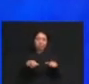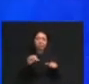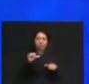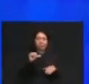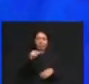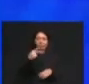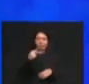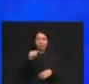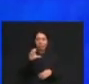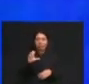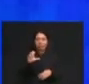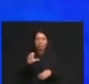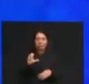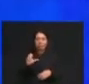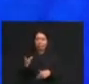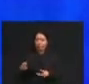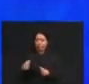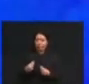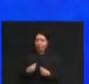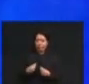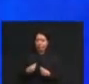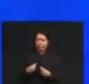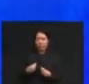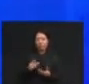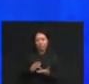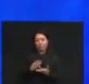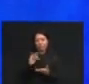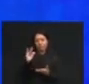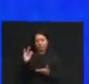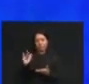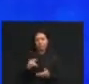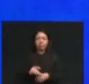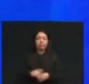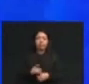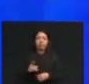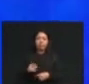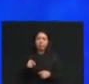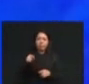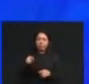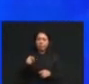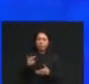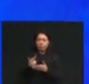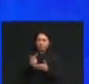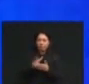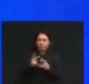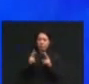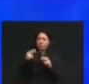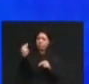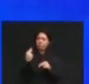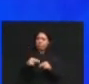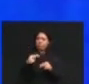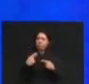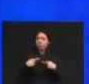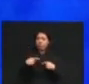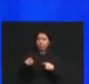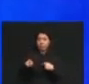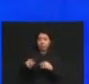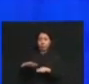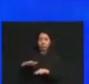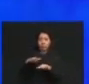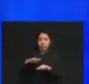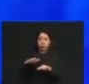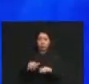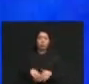profundamente esta distinción que lleva el nombre de una persona ejemplar, cuya visión y compromiso con la sociedad son una inspiración